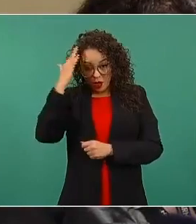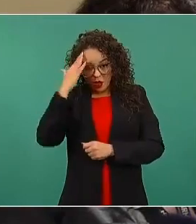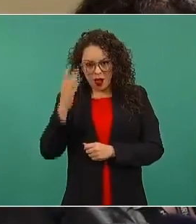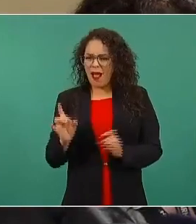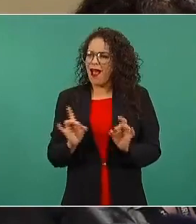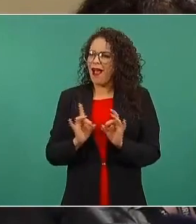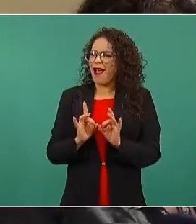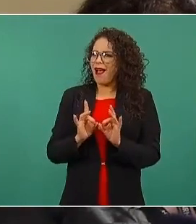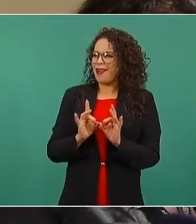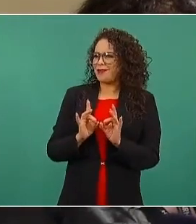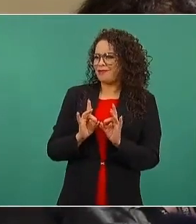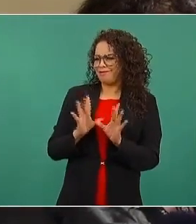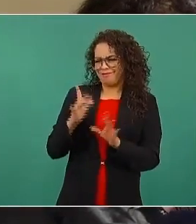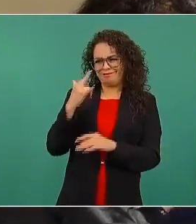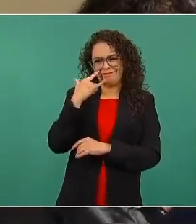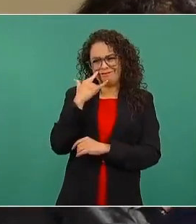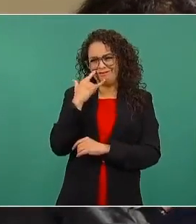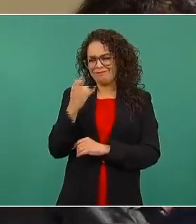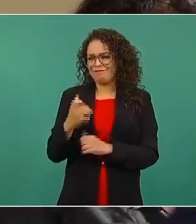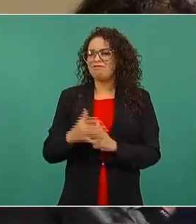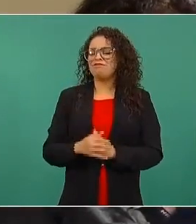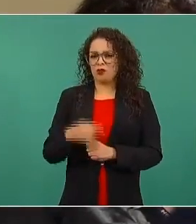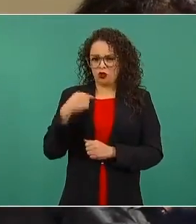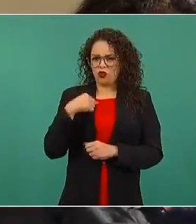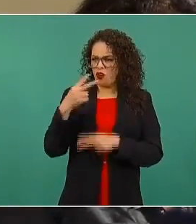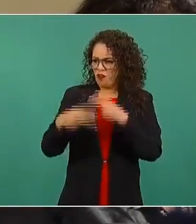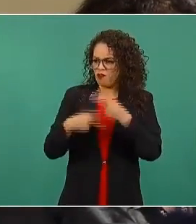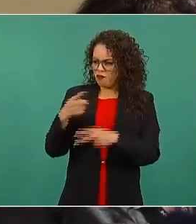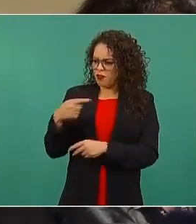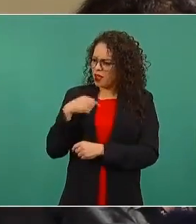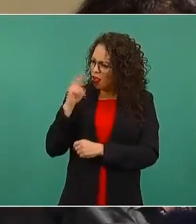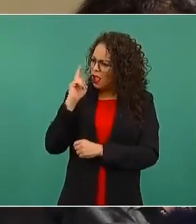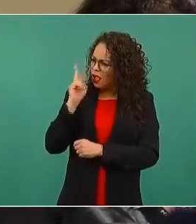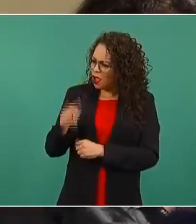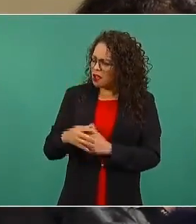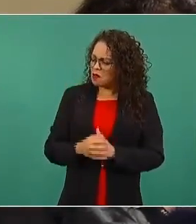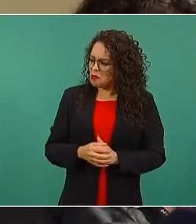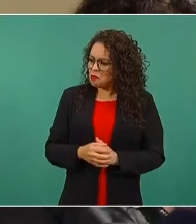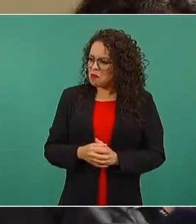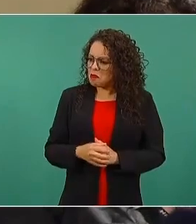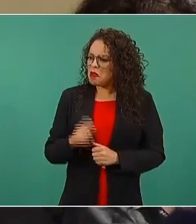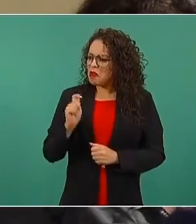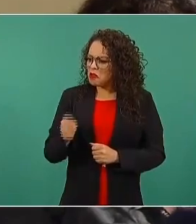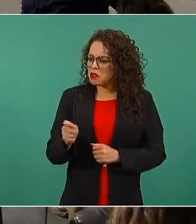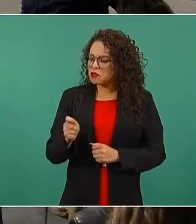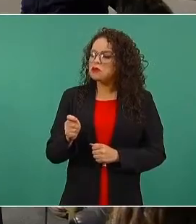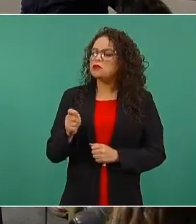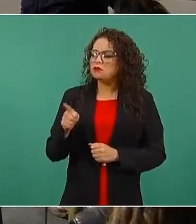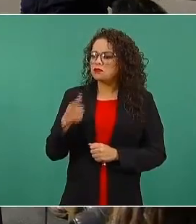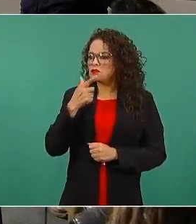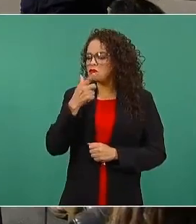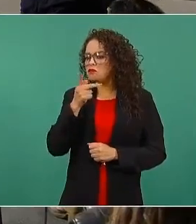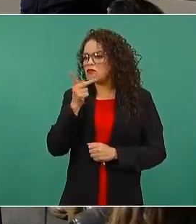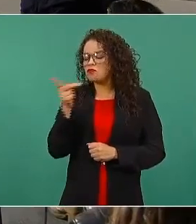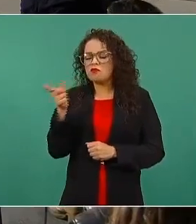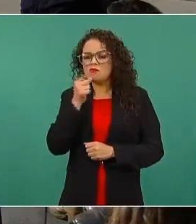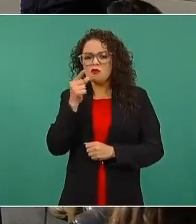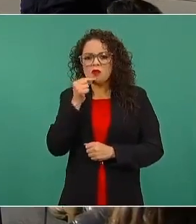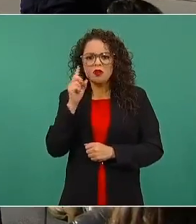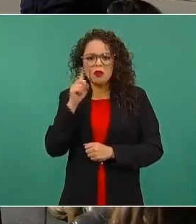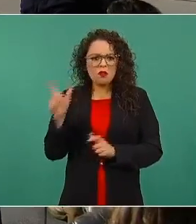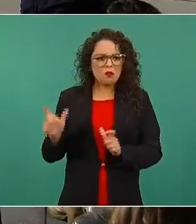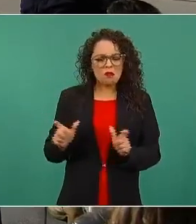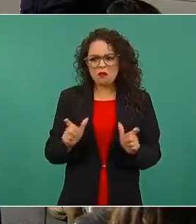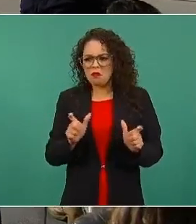había un aguaje que yo curiosamente pasé por ahí y dije yo, ah, había un operativo al siguiente día de que llega a gobernar y había